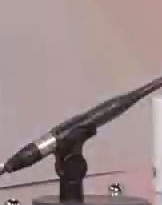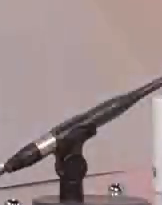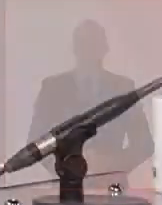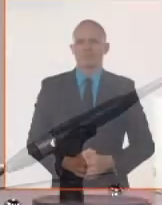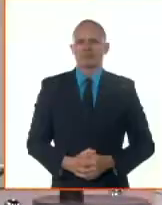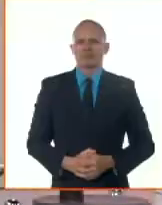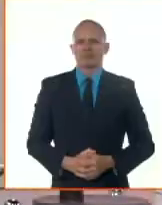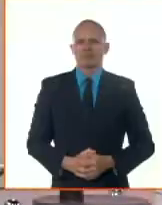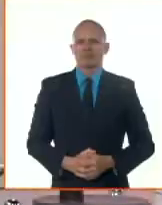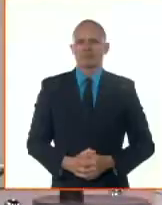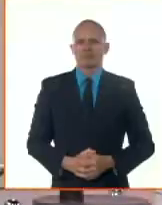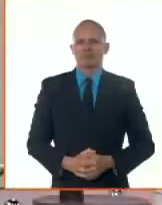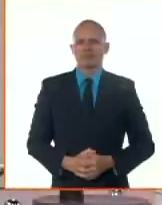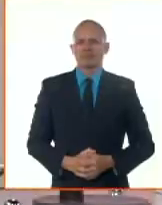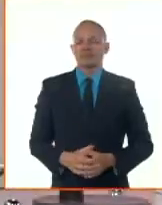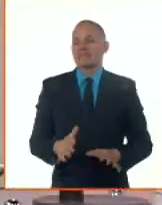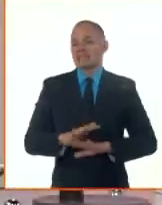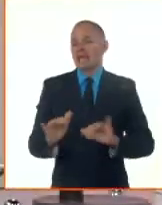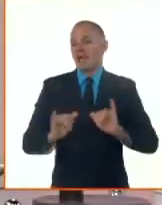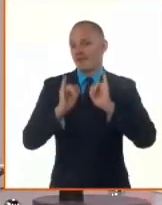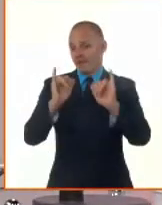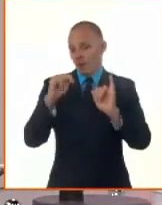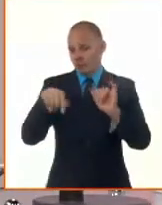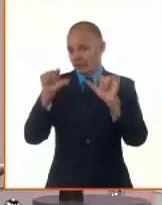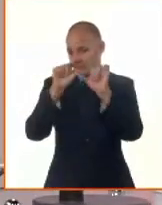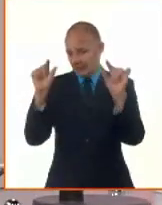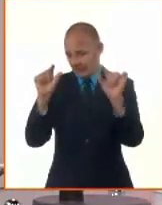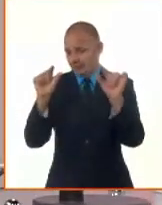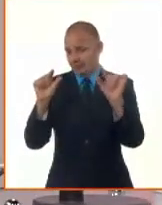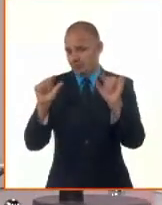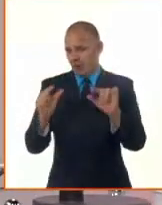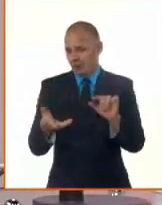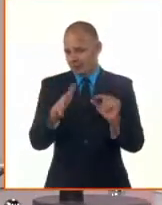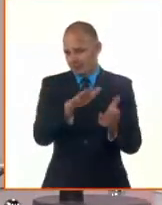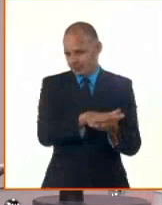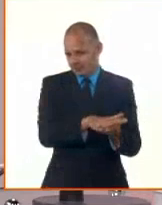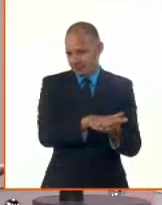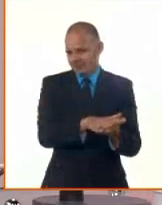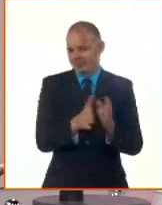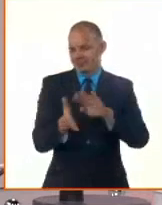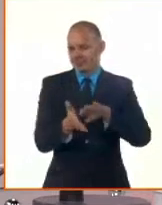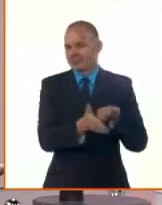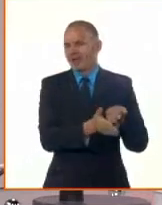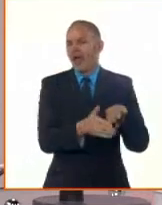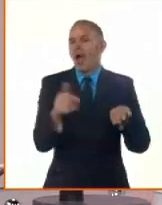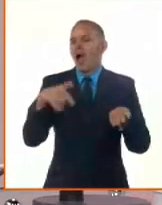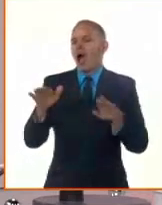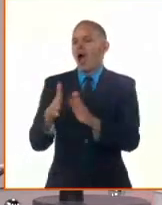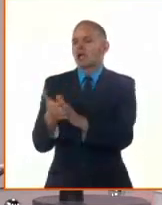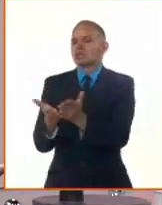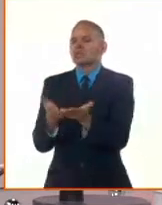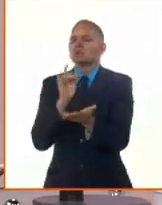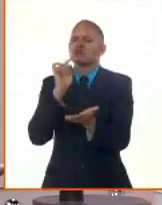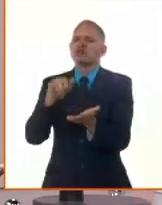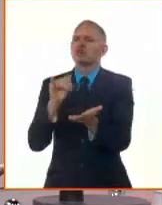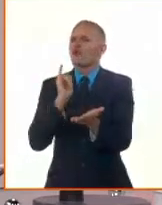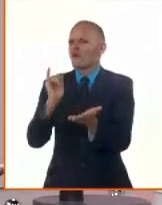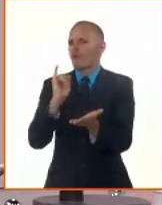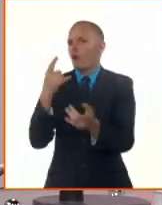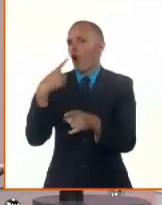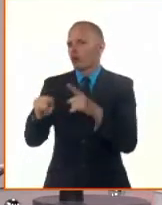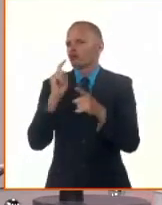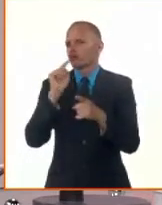Pero antes de comenzar con nuestro primer tema vamos a nuestra habitual sección la noticia del día una nota muy breve